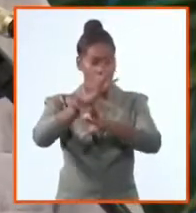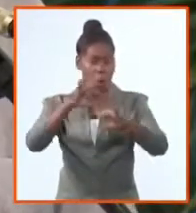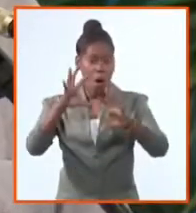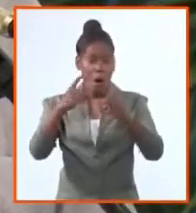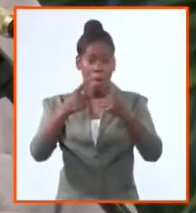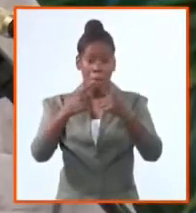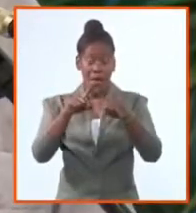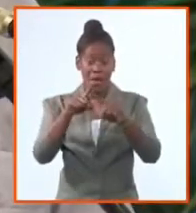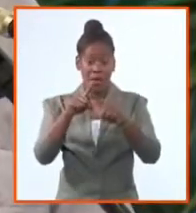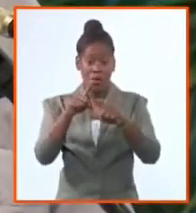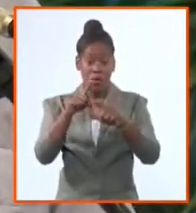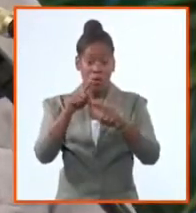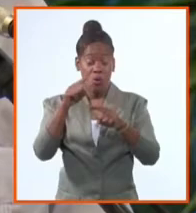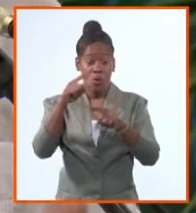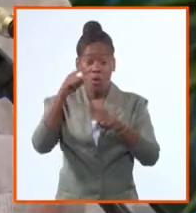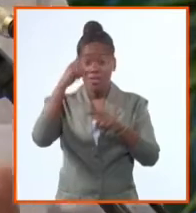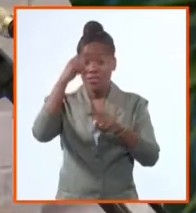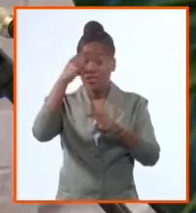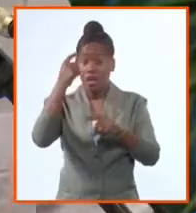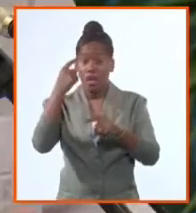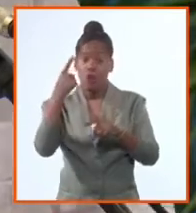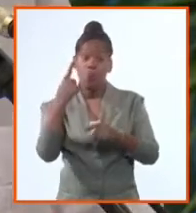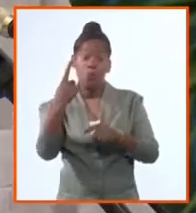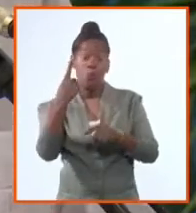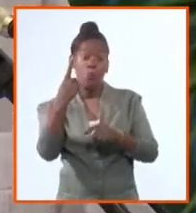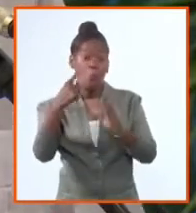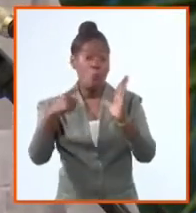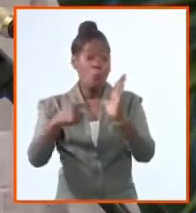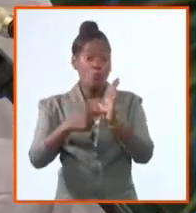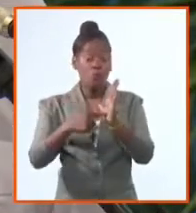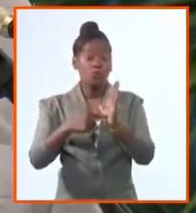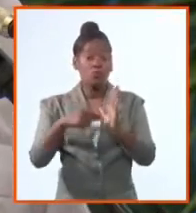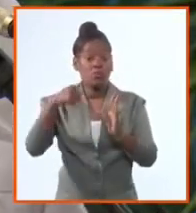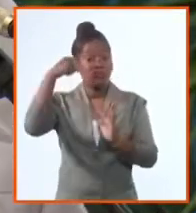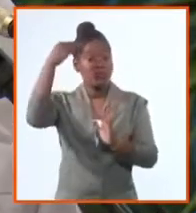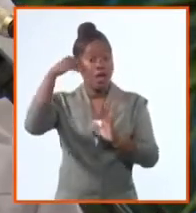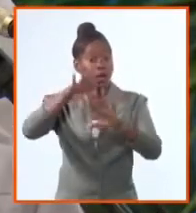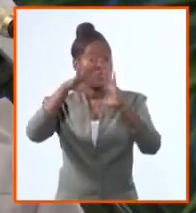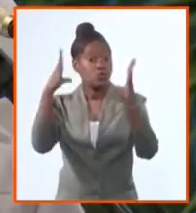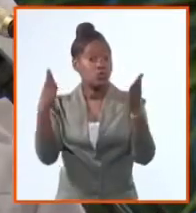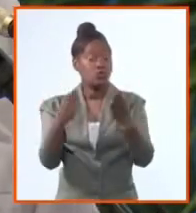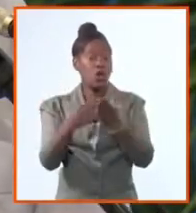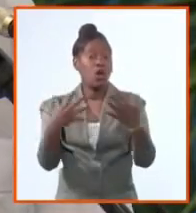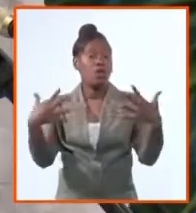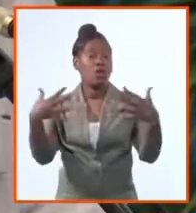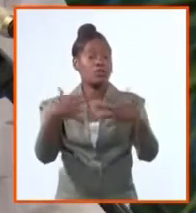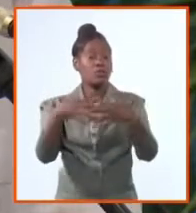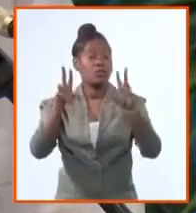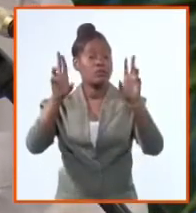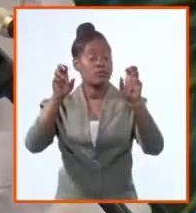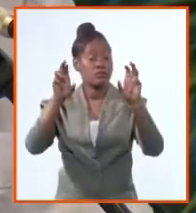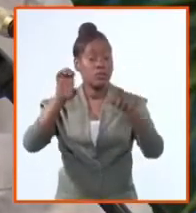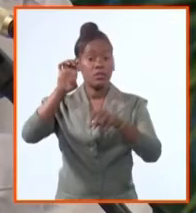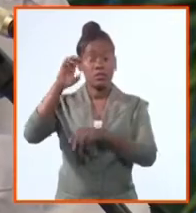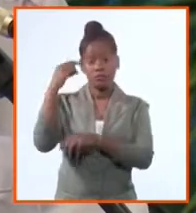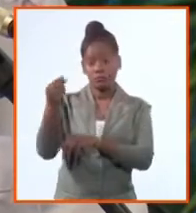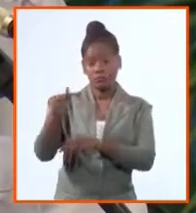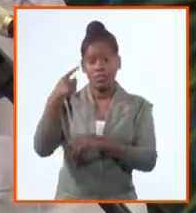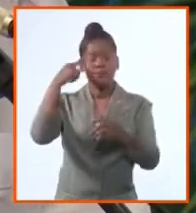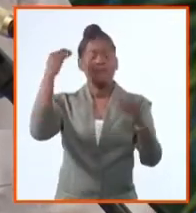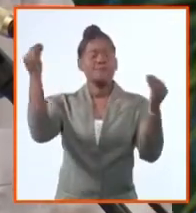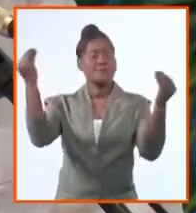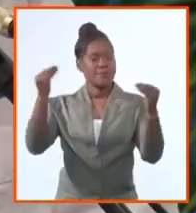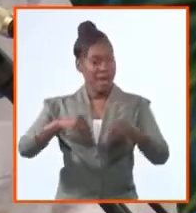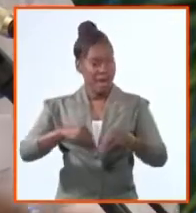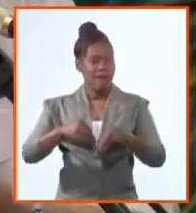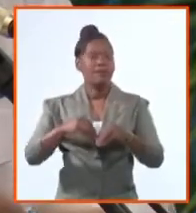al pensamiento económico del Che, que tuvo una serie de aspectos muy positivos, no solo desde el punto de vista